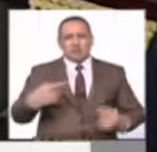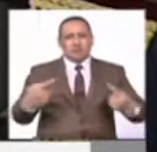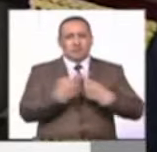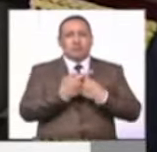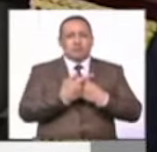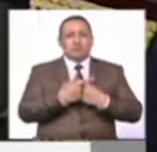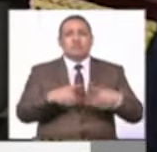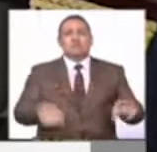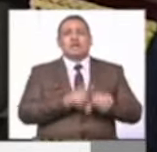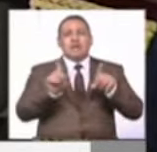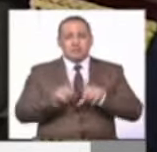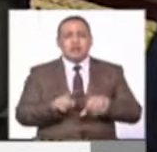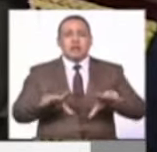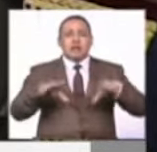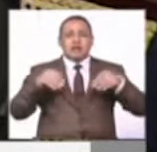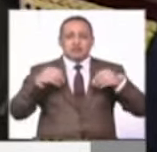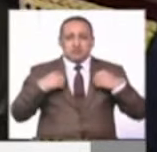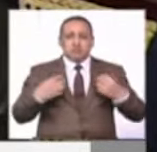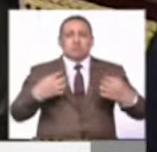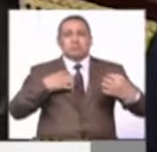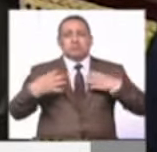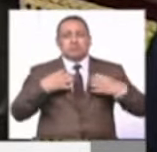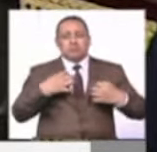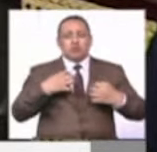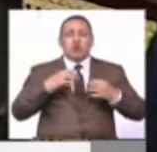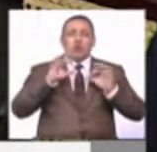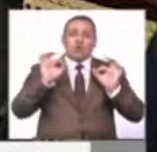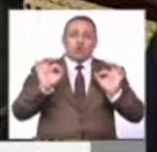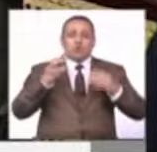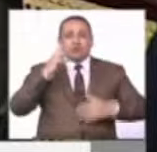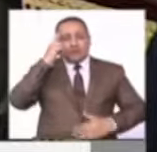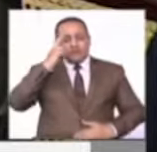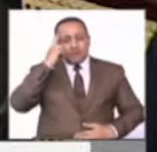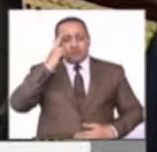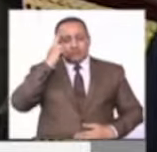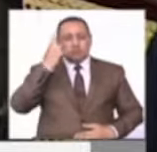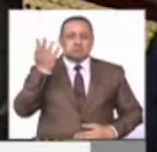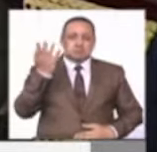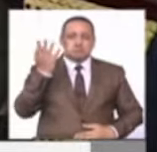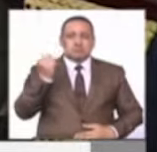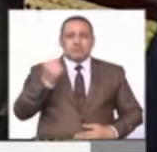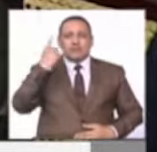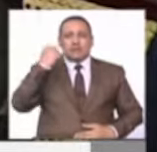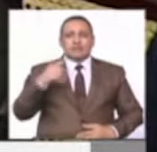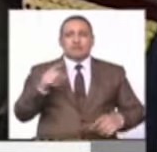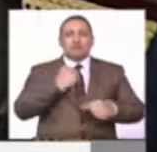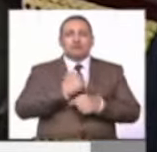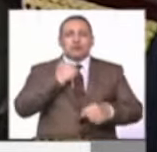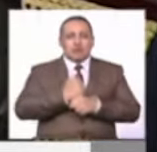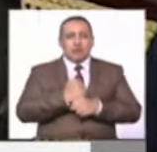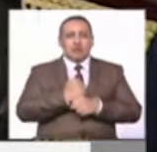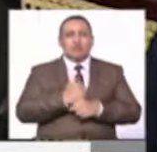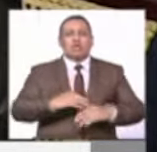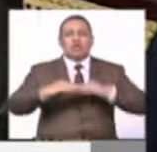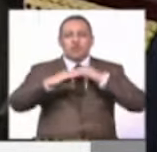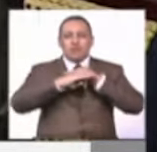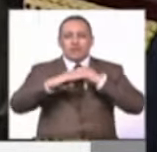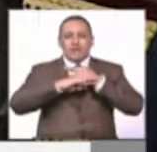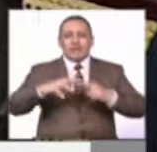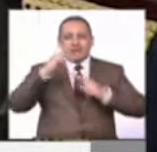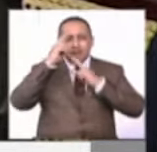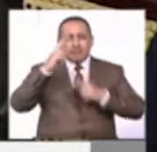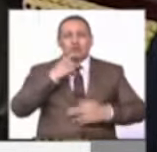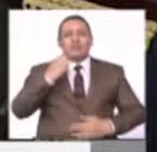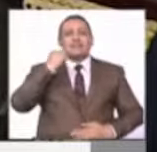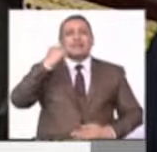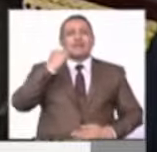admiten crítica y motivan reflexión ello constituye un ejercicio democrático del